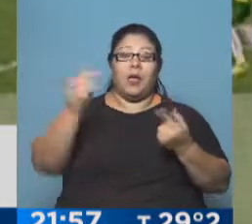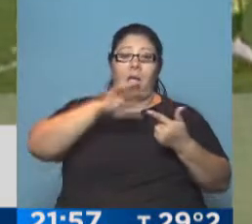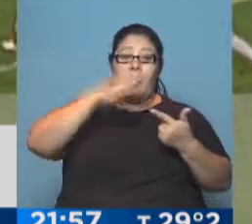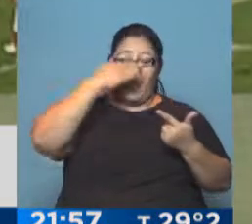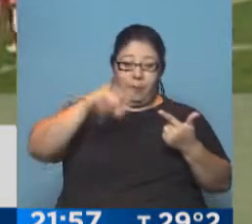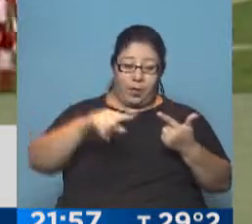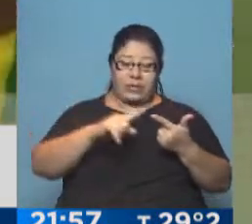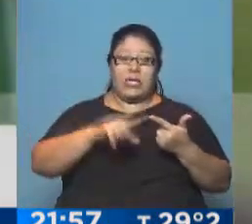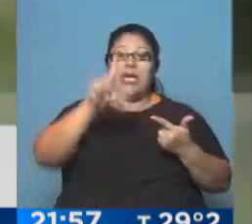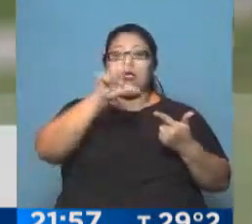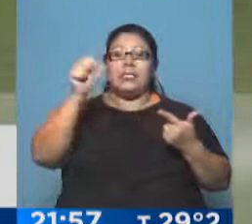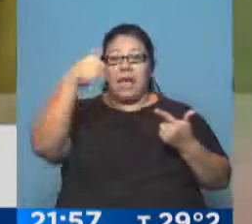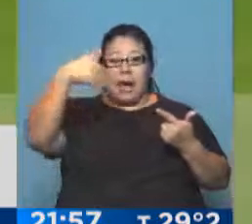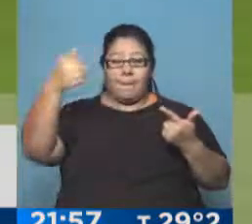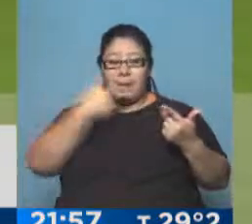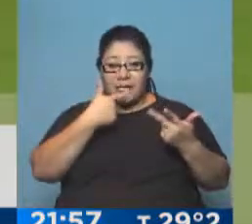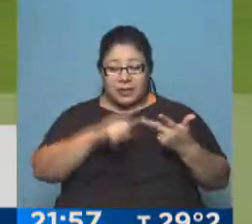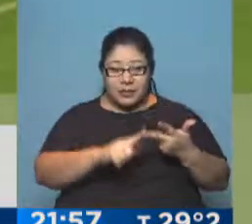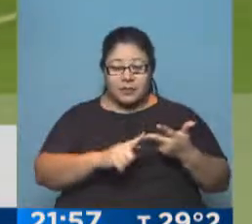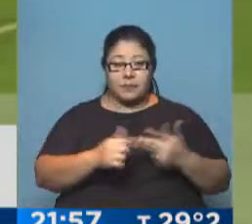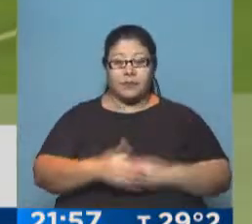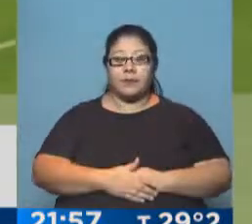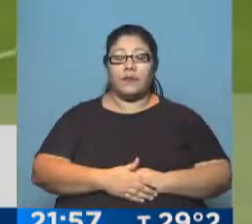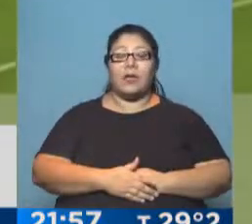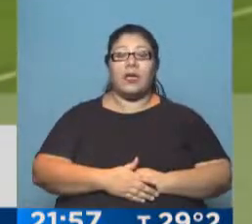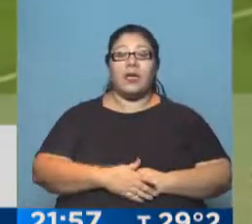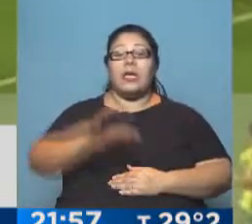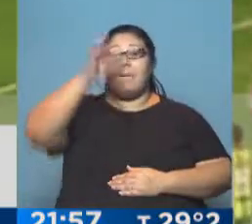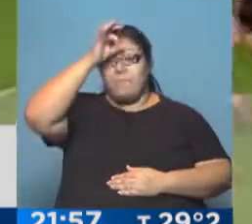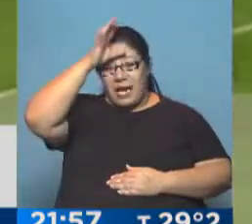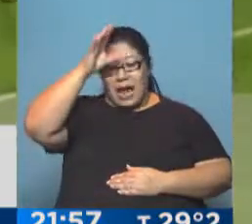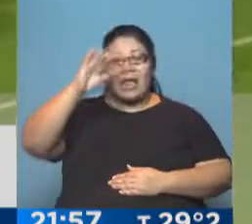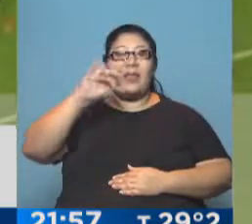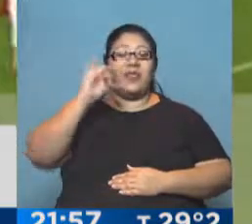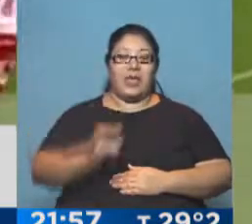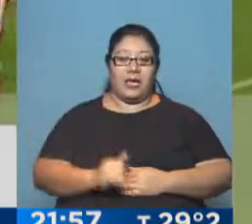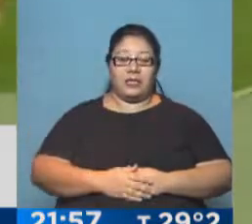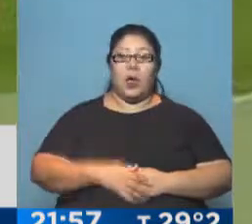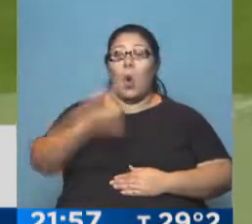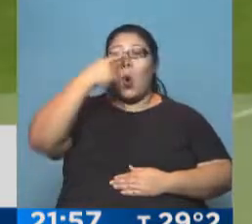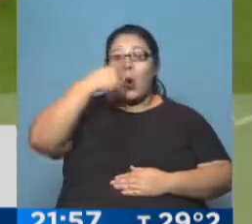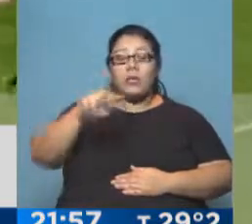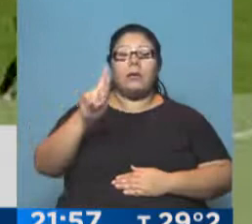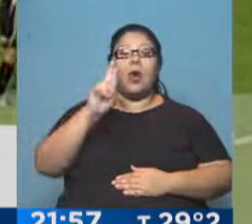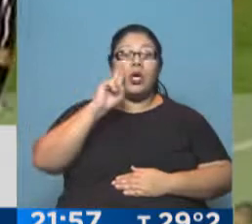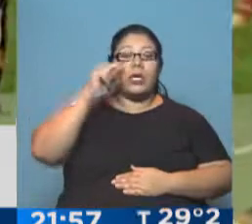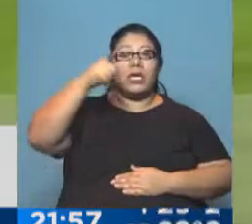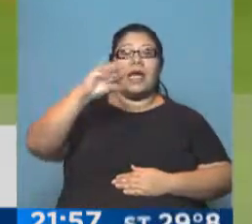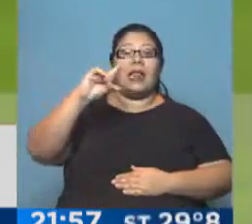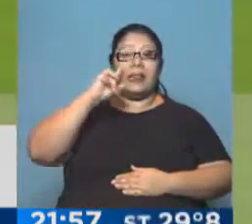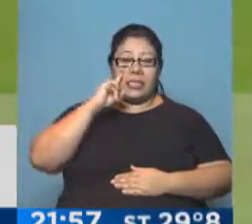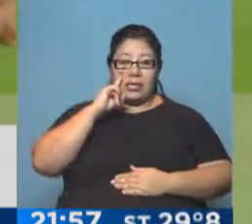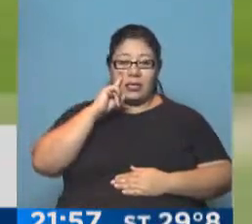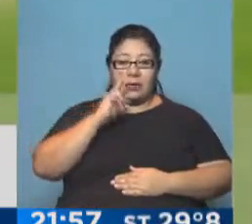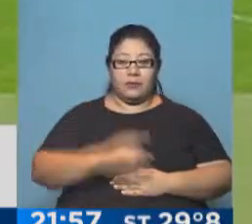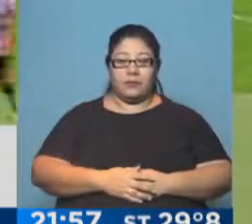Llama y Gastón Díaz de tiro penal. Por último, Rinaldi era el que descontaba